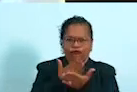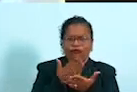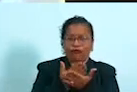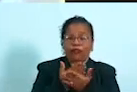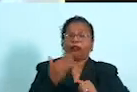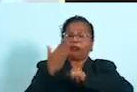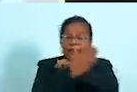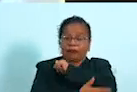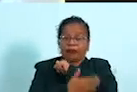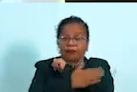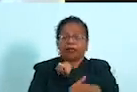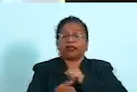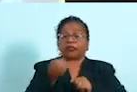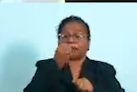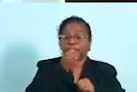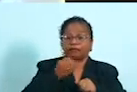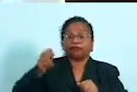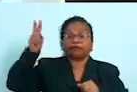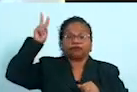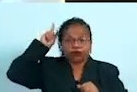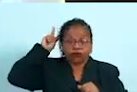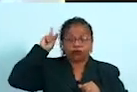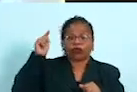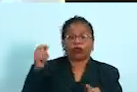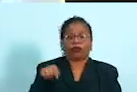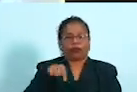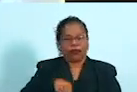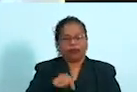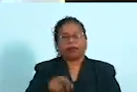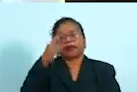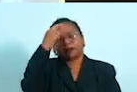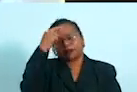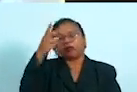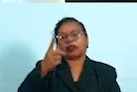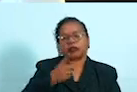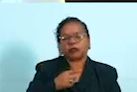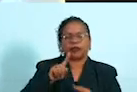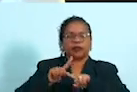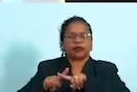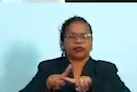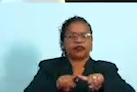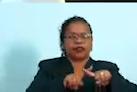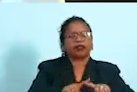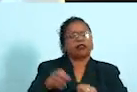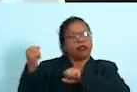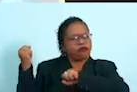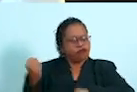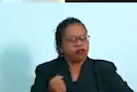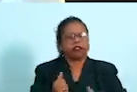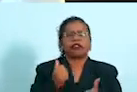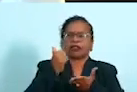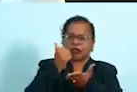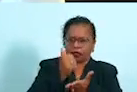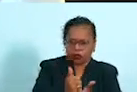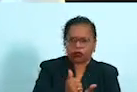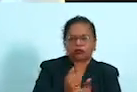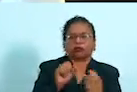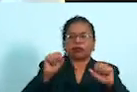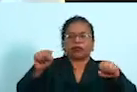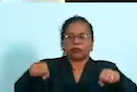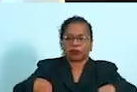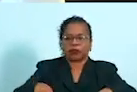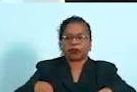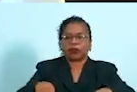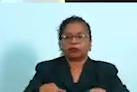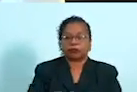Nosotros no solo necesitamos continuando reforzando esta colaboración para